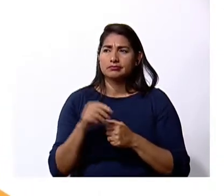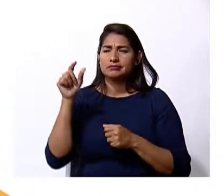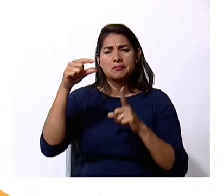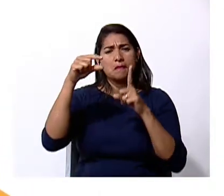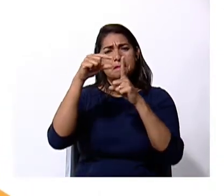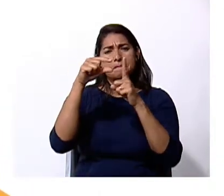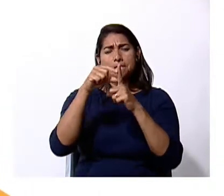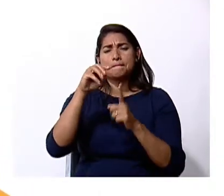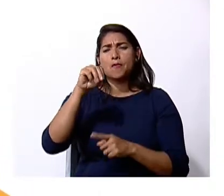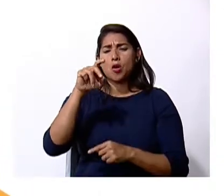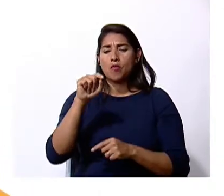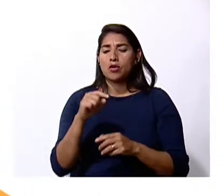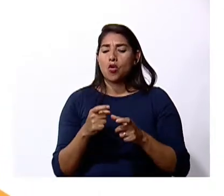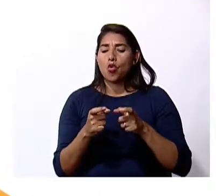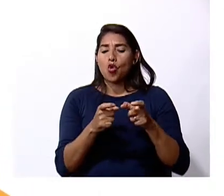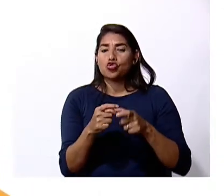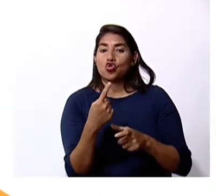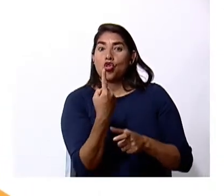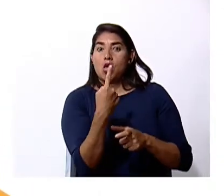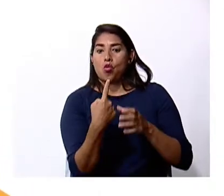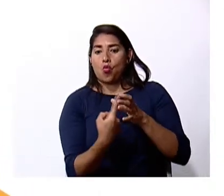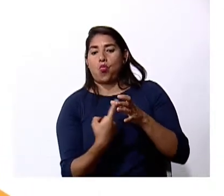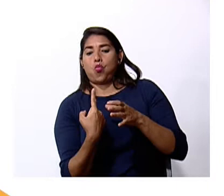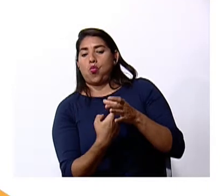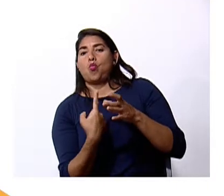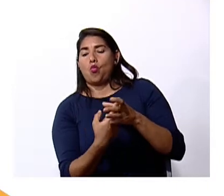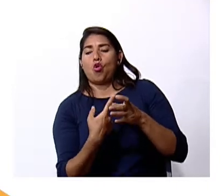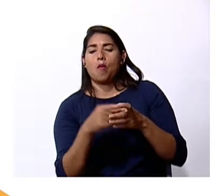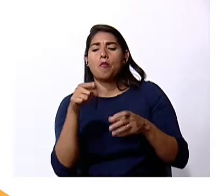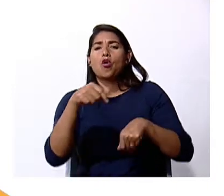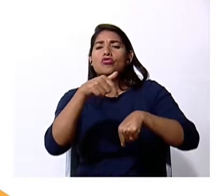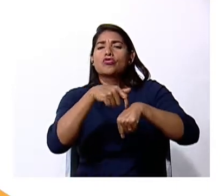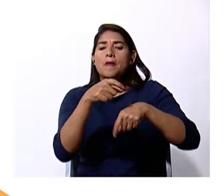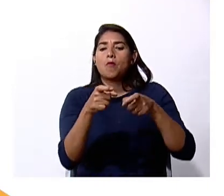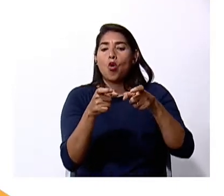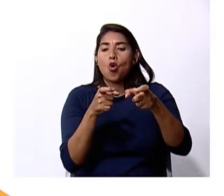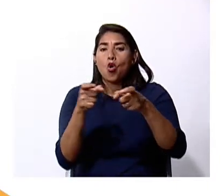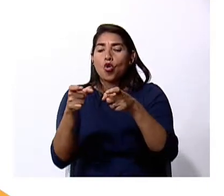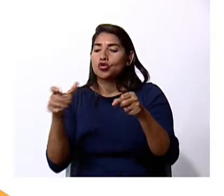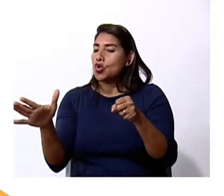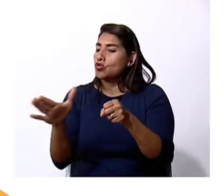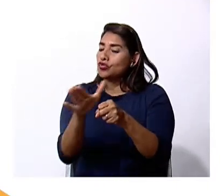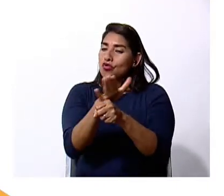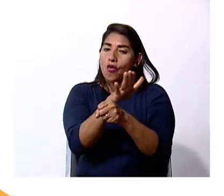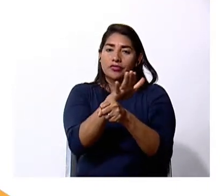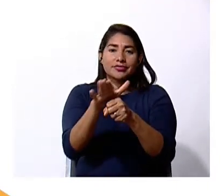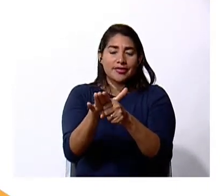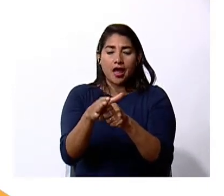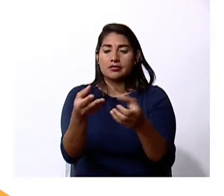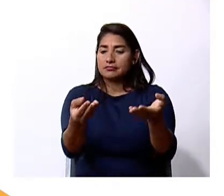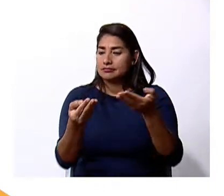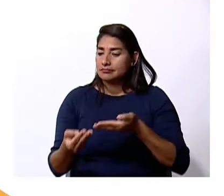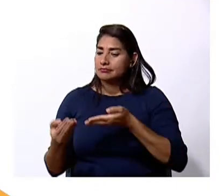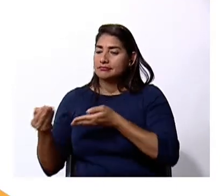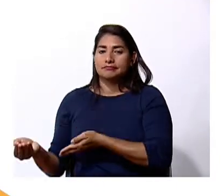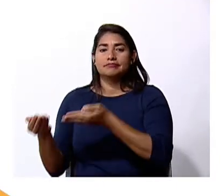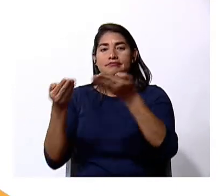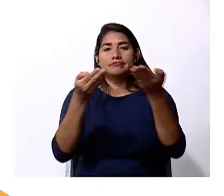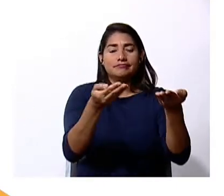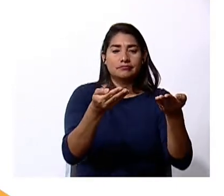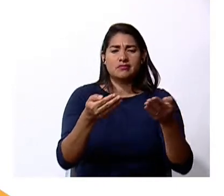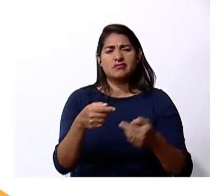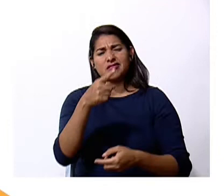El monopolio era en esa época el control total de los suministros hacia la